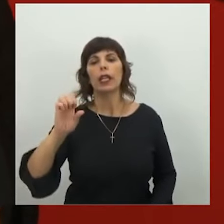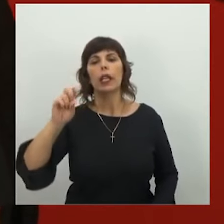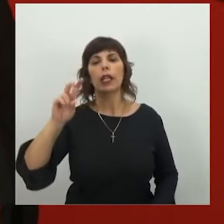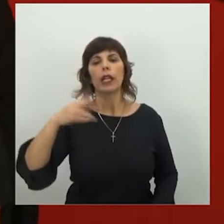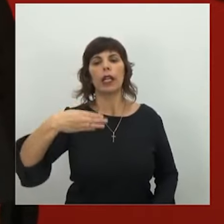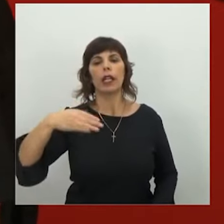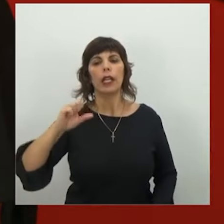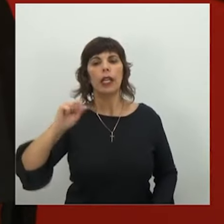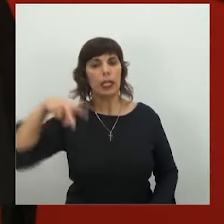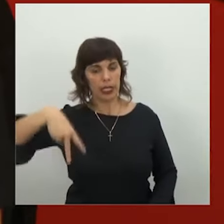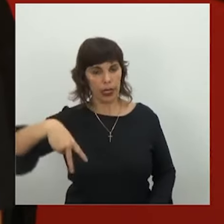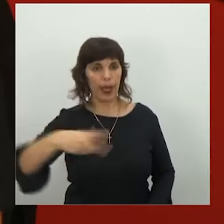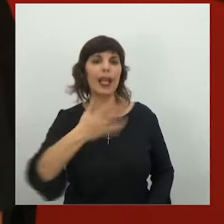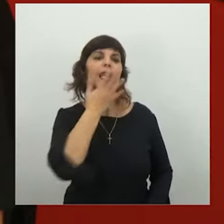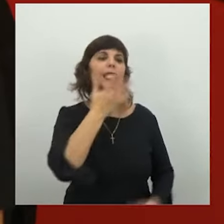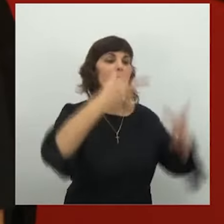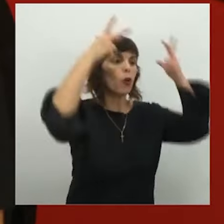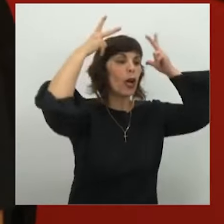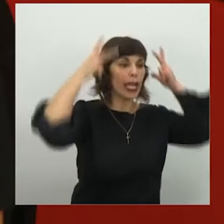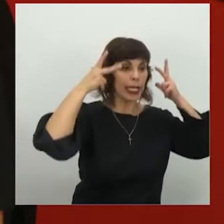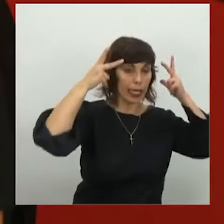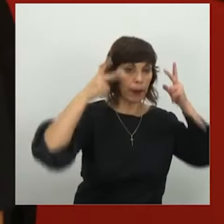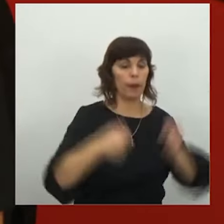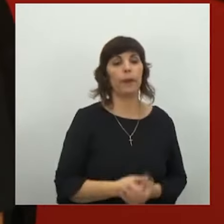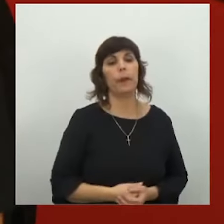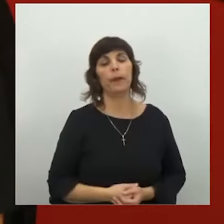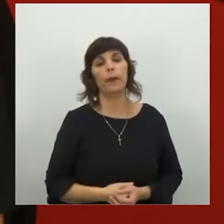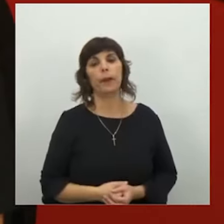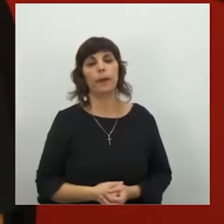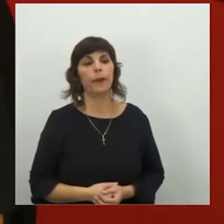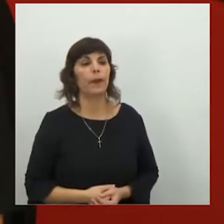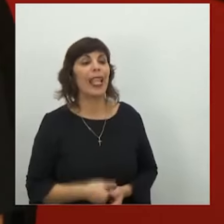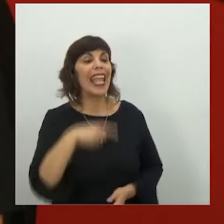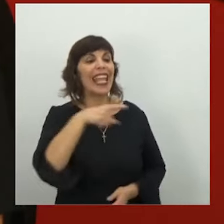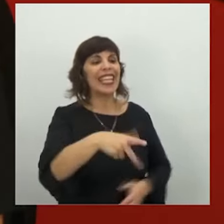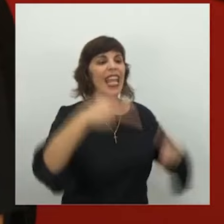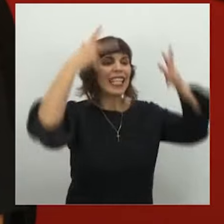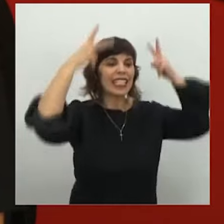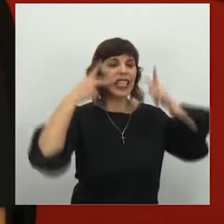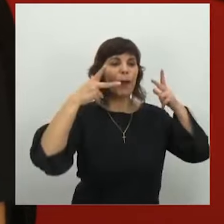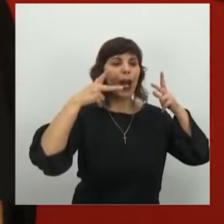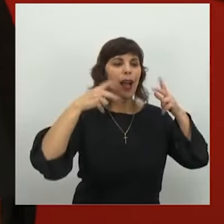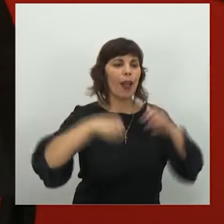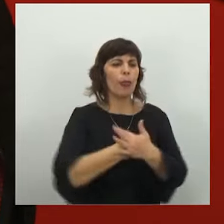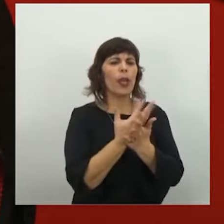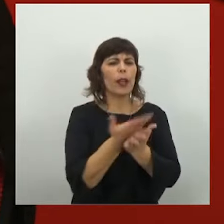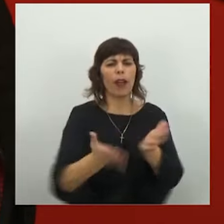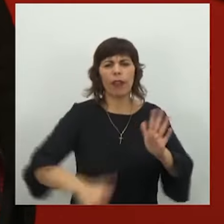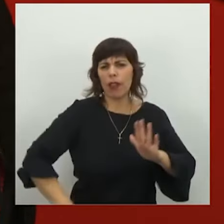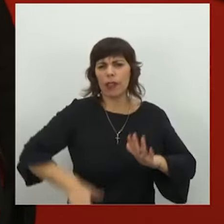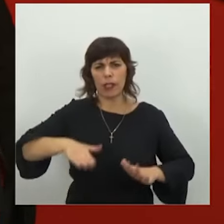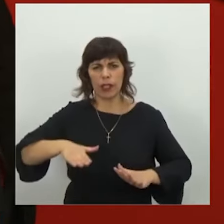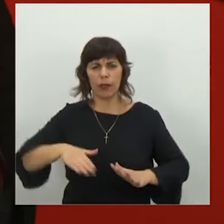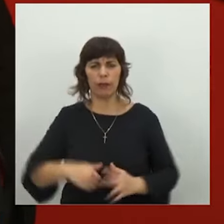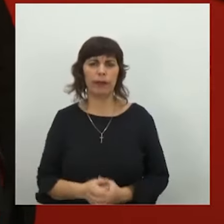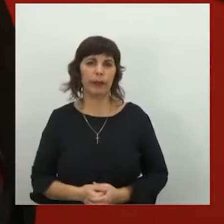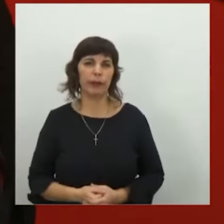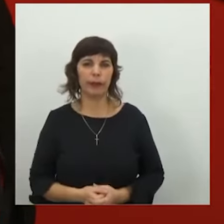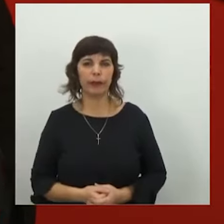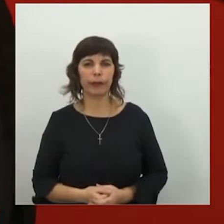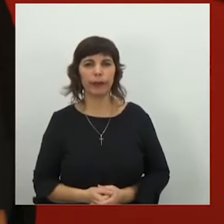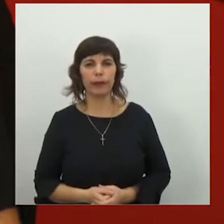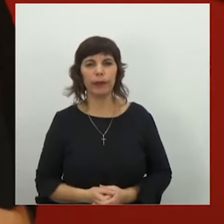en Hechos 6:8. Y Esteban, lleno de gracia. Querido oyente, yo le deseo de